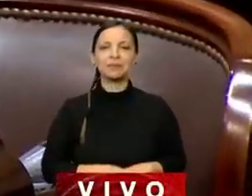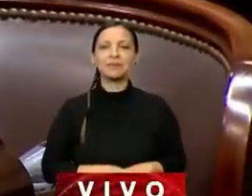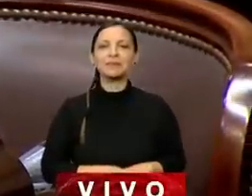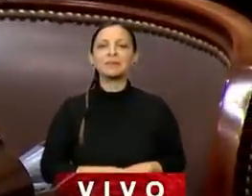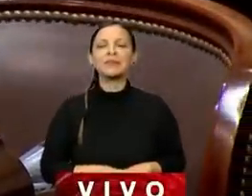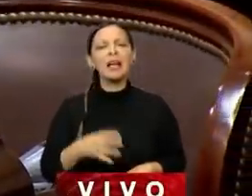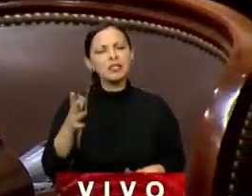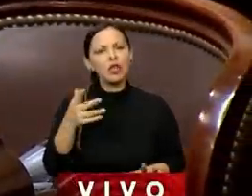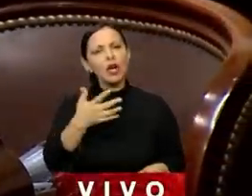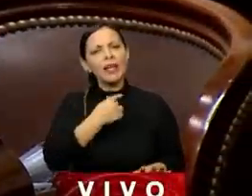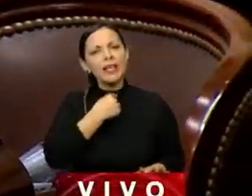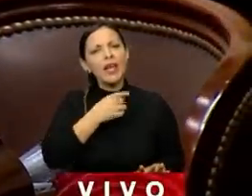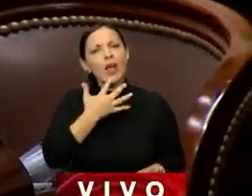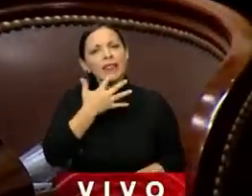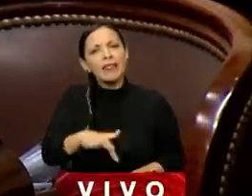qué pasa.